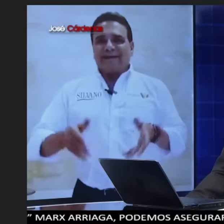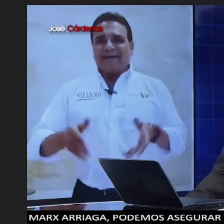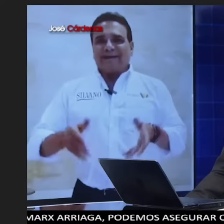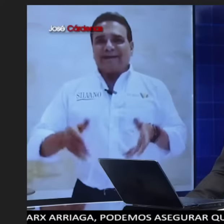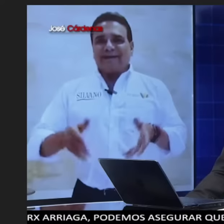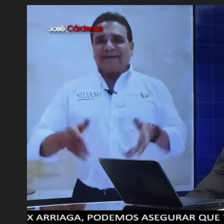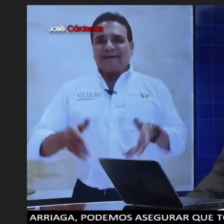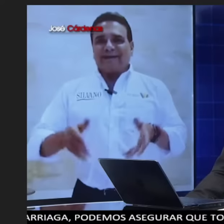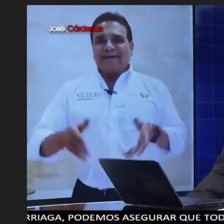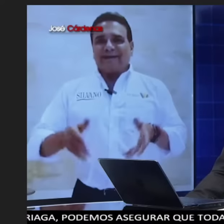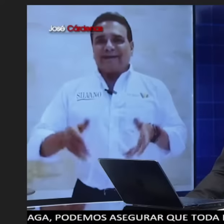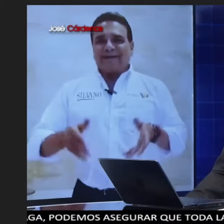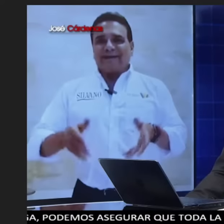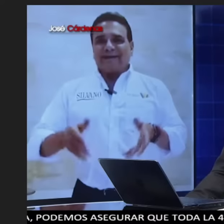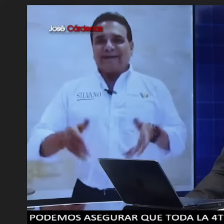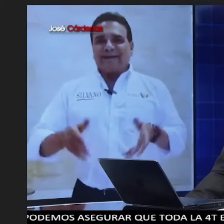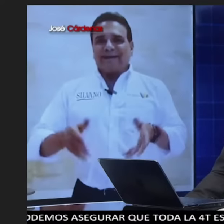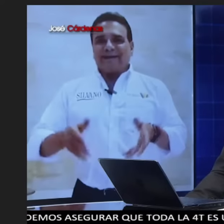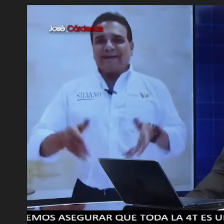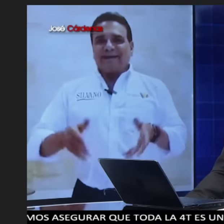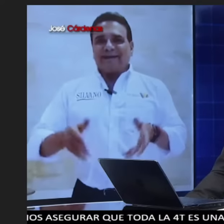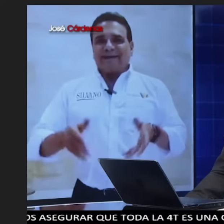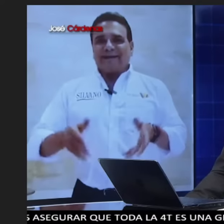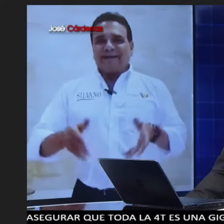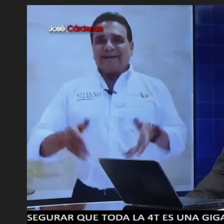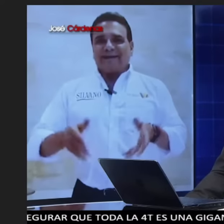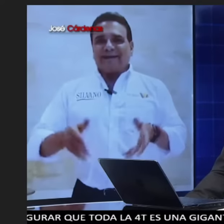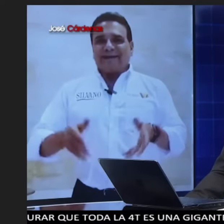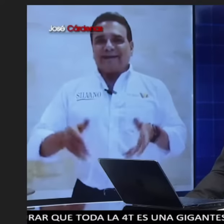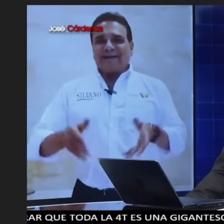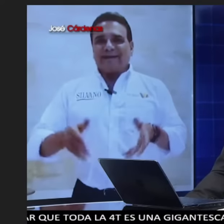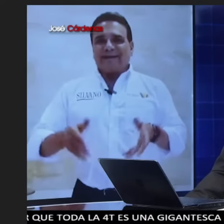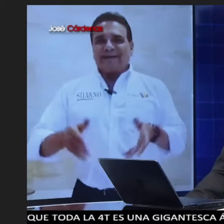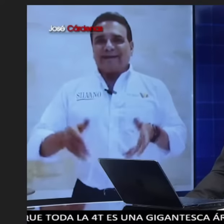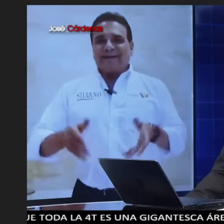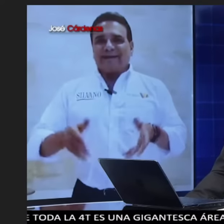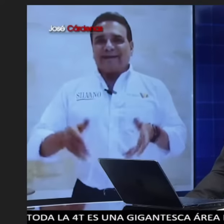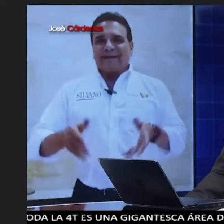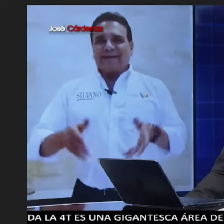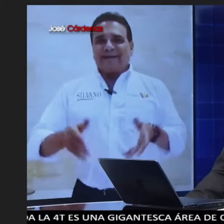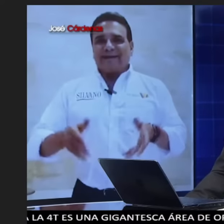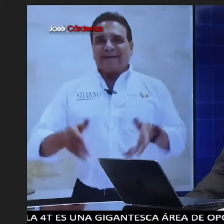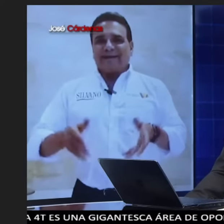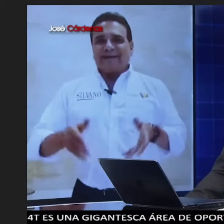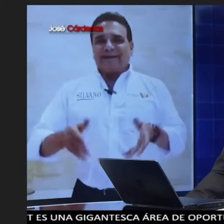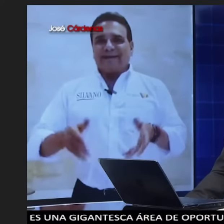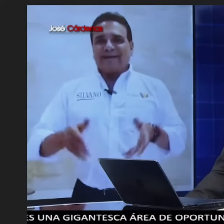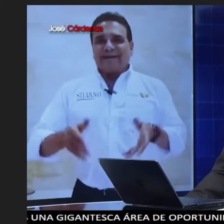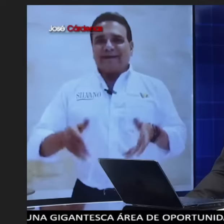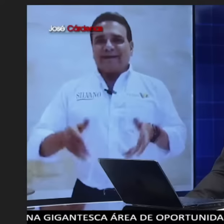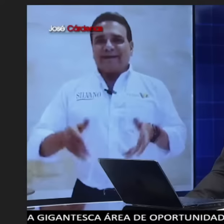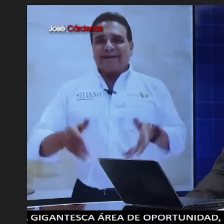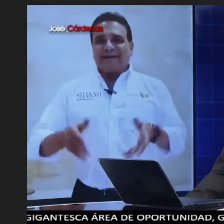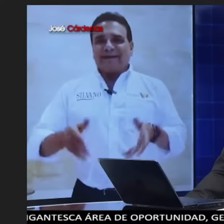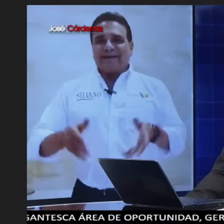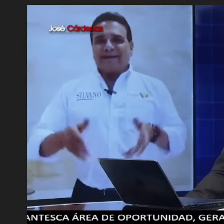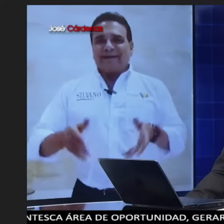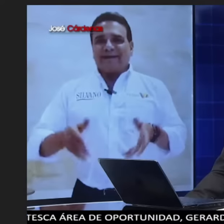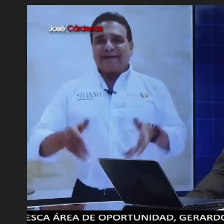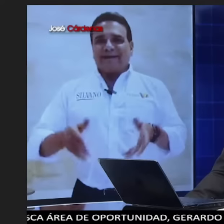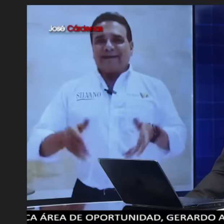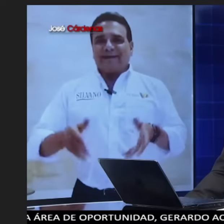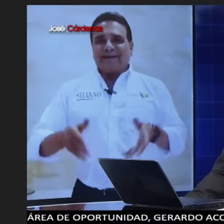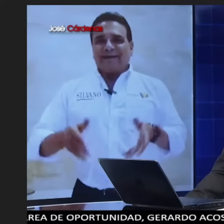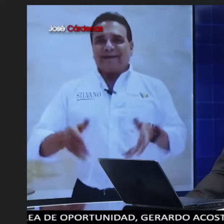que tras el anuncio del comité organizador de no incluirlo en la siguiente etapa el Silvano abrioles Se reserva su derecho de impugnar